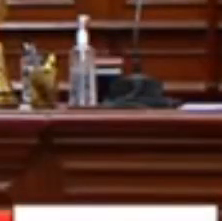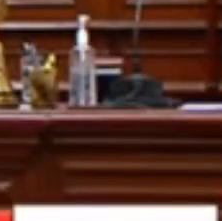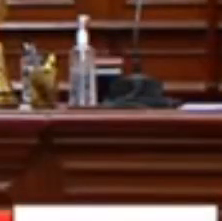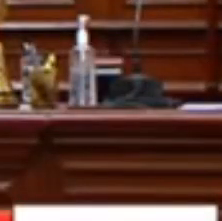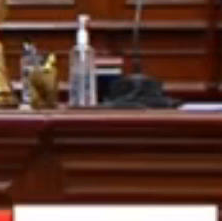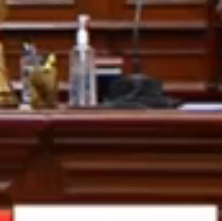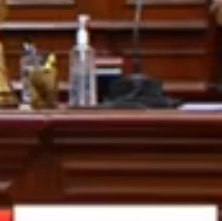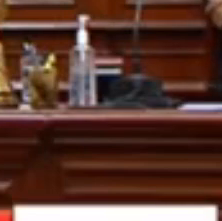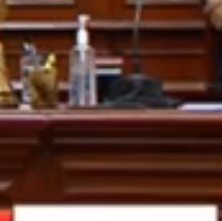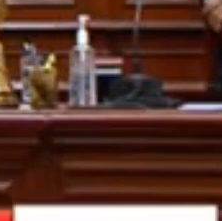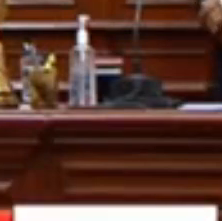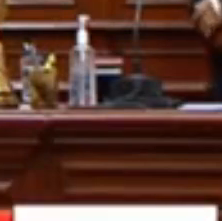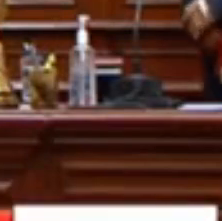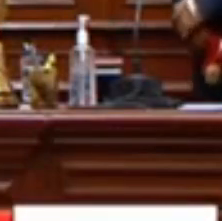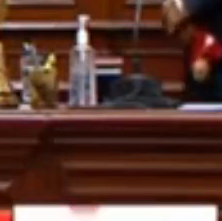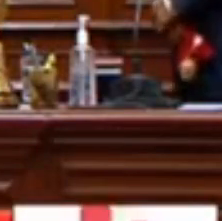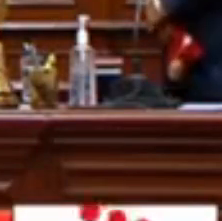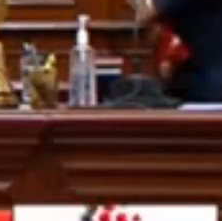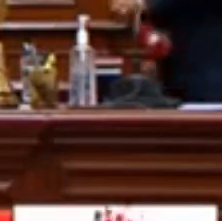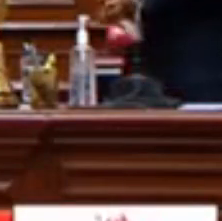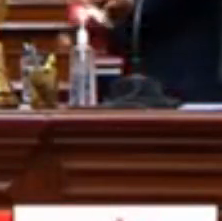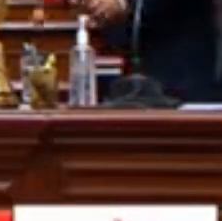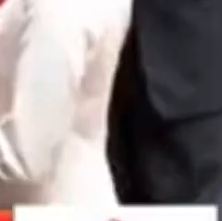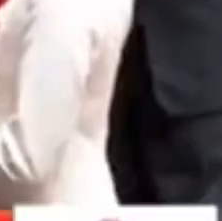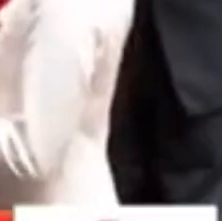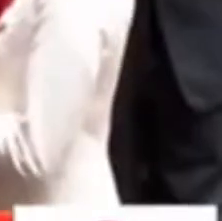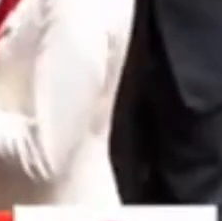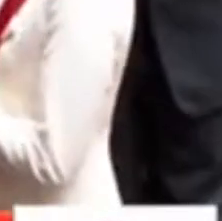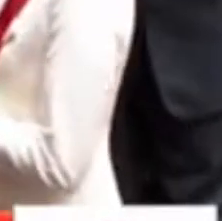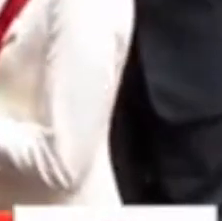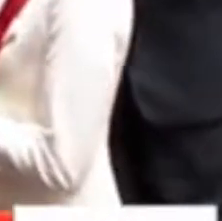premien, sino que él y la nación se lo demanden.